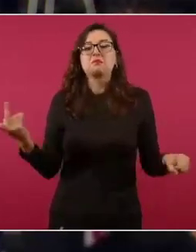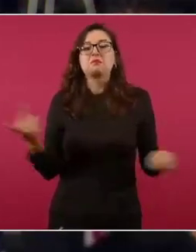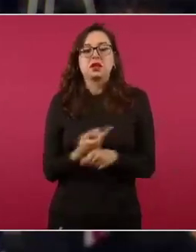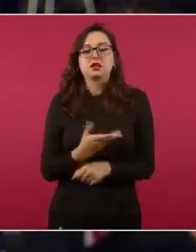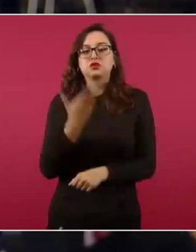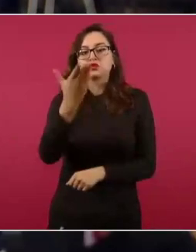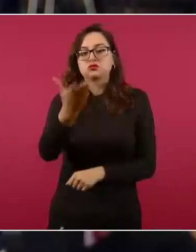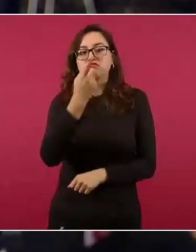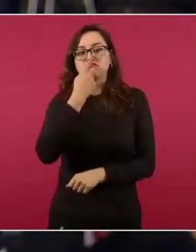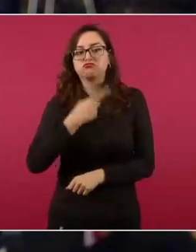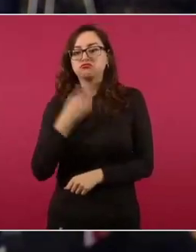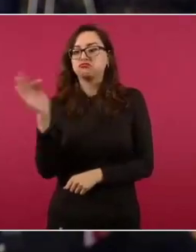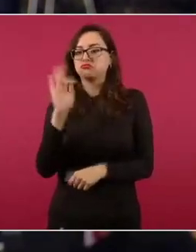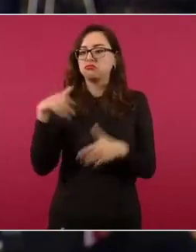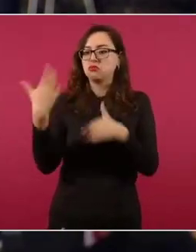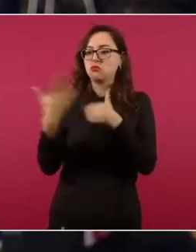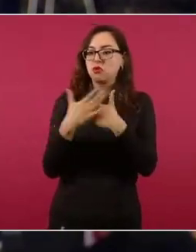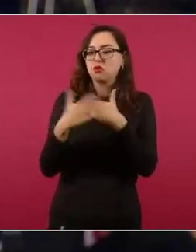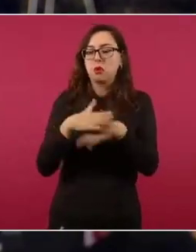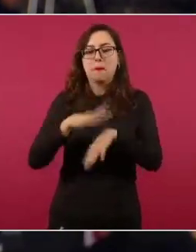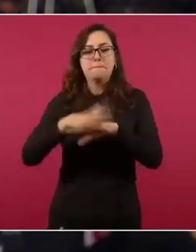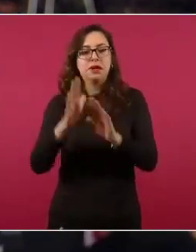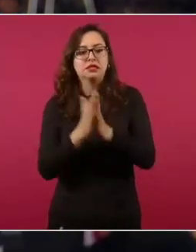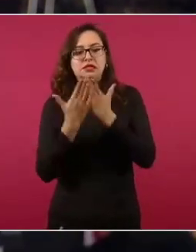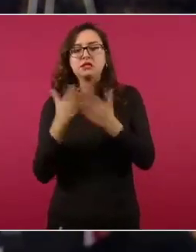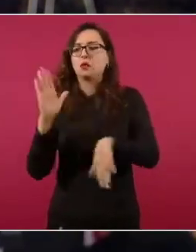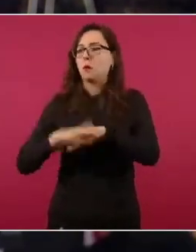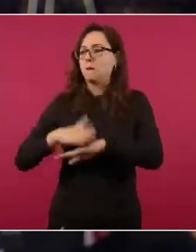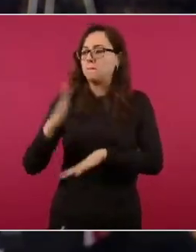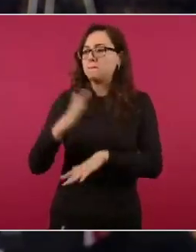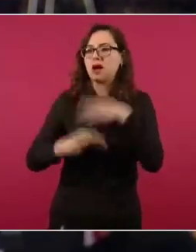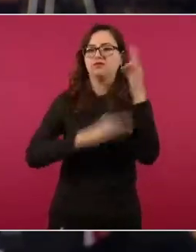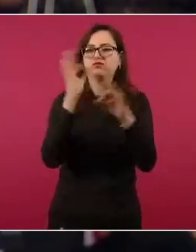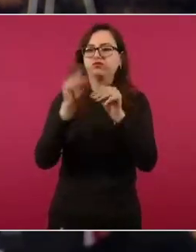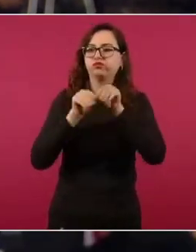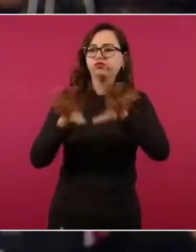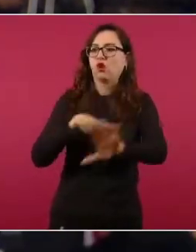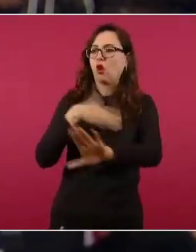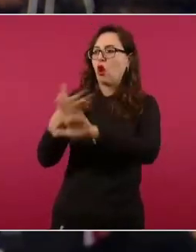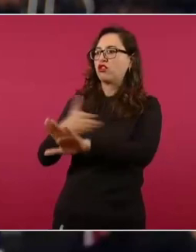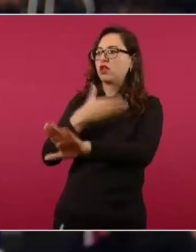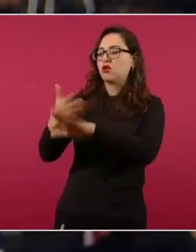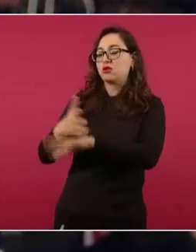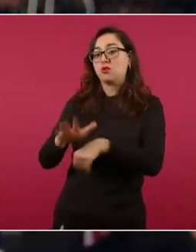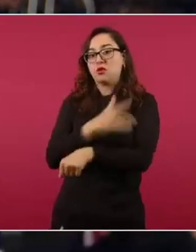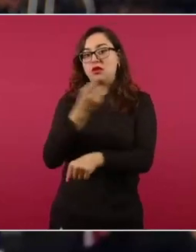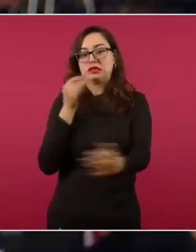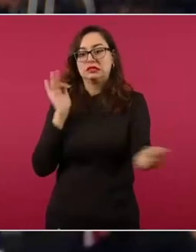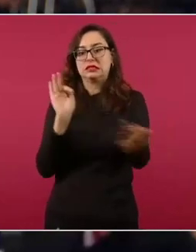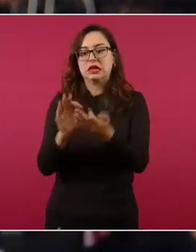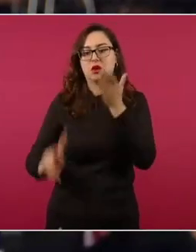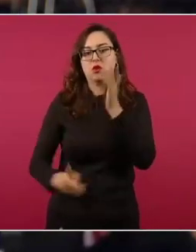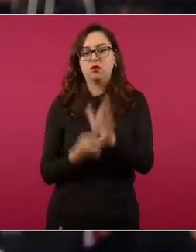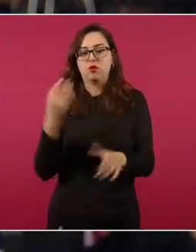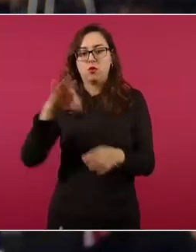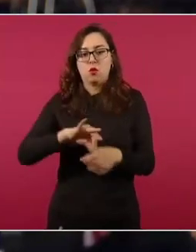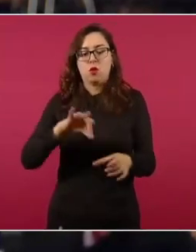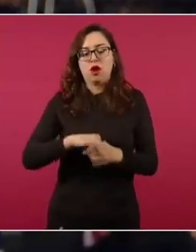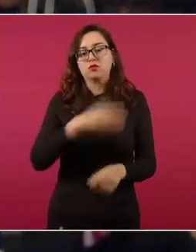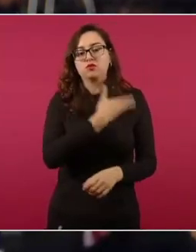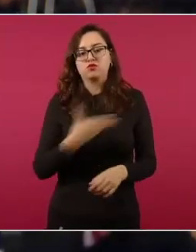libros, que van a venir más campañas de desprestigio, sobre todo por esta carrera hacia la presidencia de la República. Pues